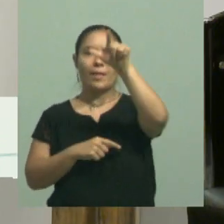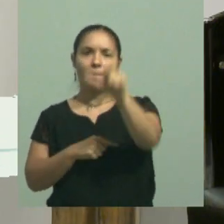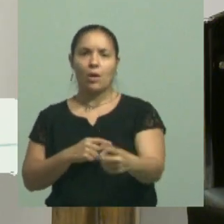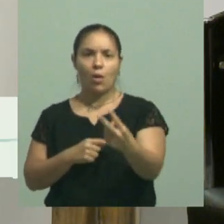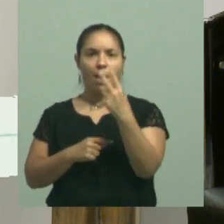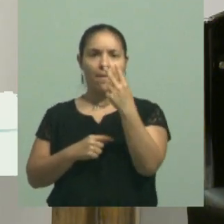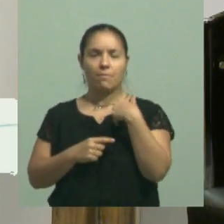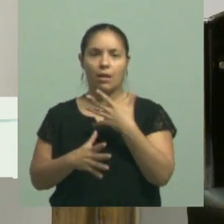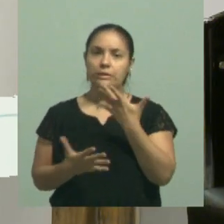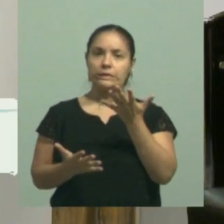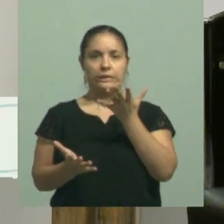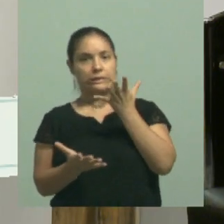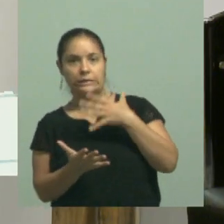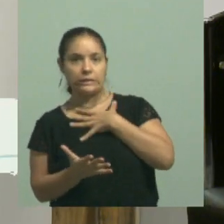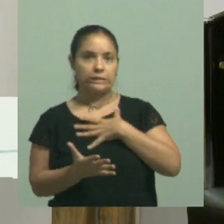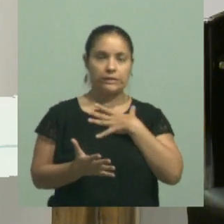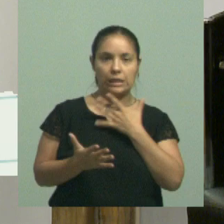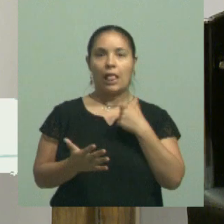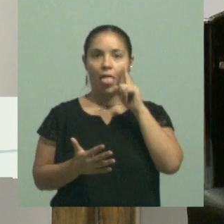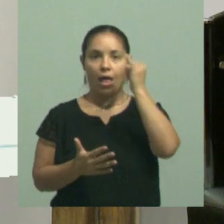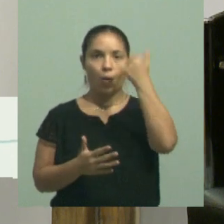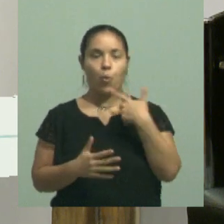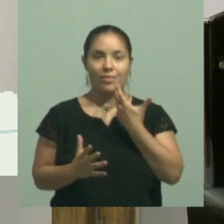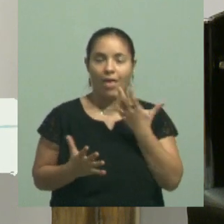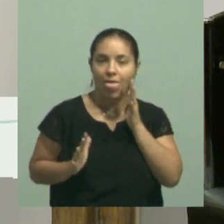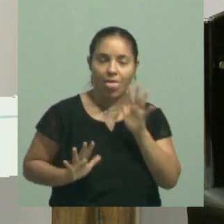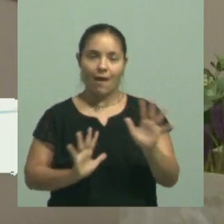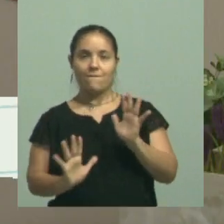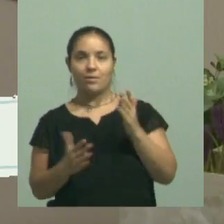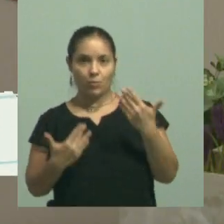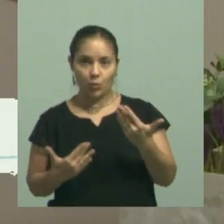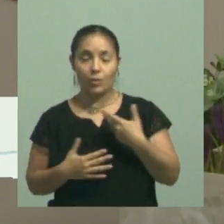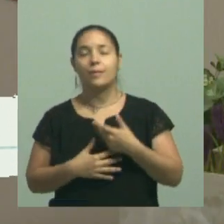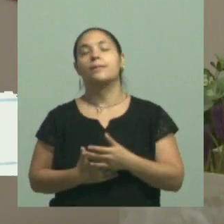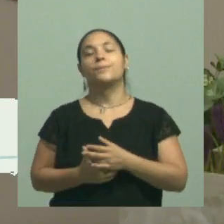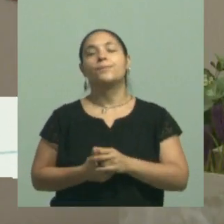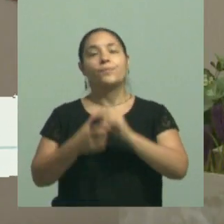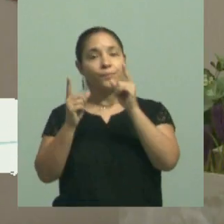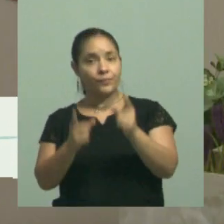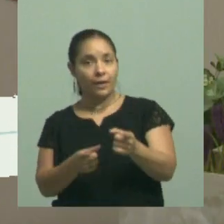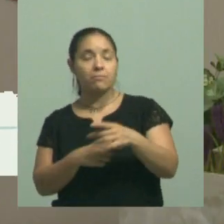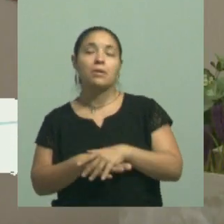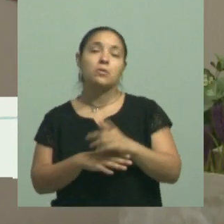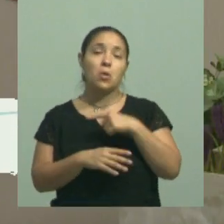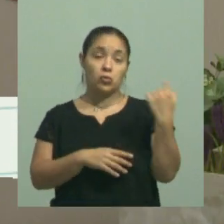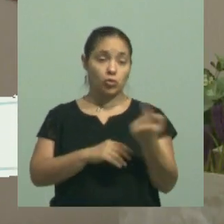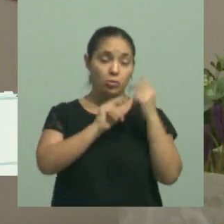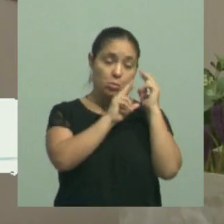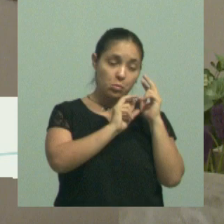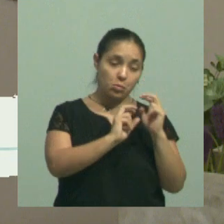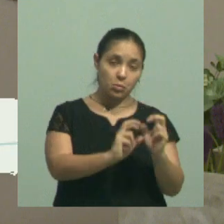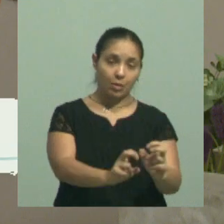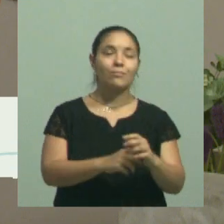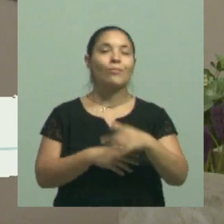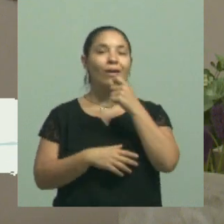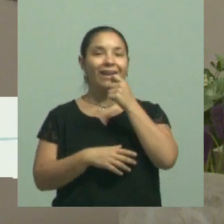ellos están esperando siempre que vos trates de huir, no de enfrentarlos. Exacto. Bueno, una de las cosas que, según los estudios que nosotros hemos estado viendo, es que cuando vos